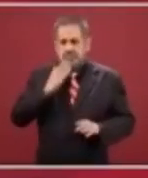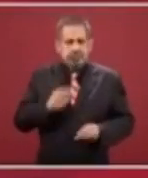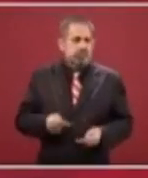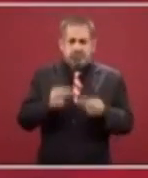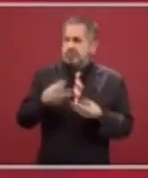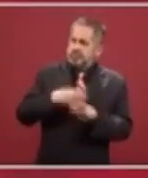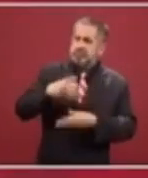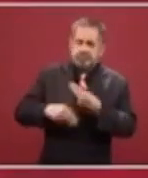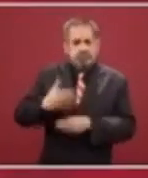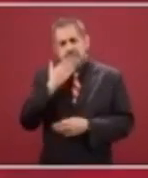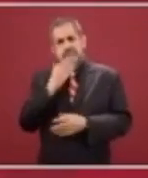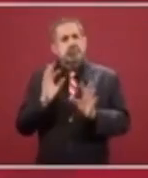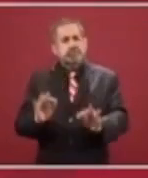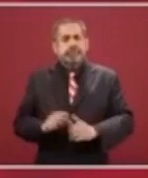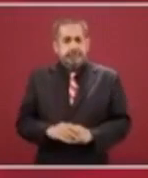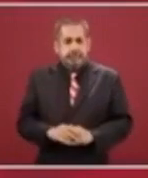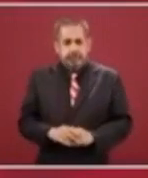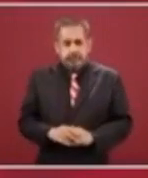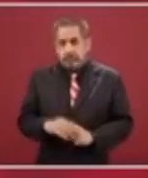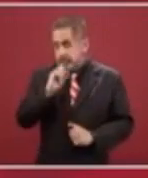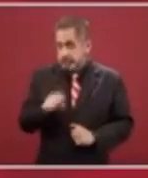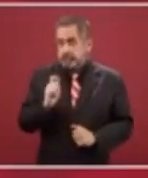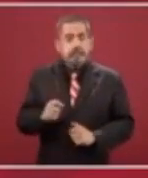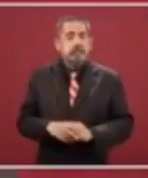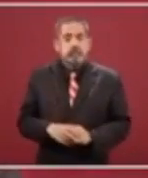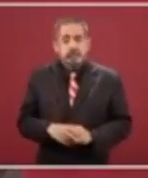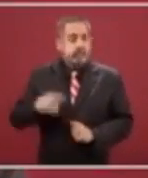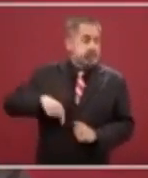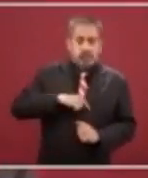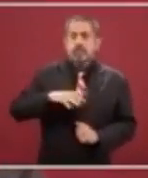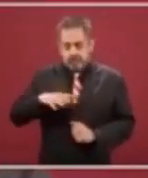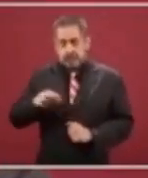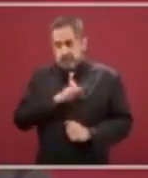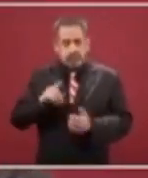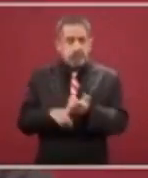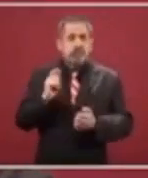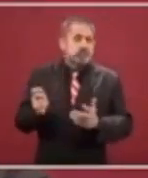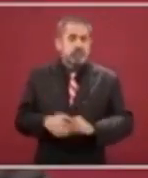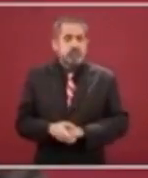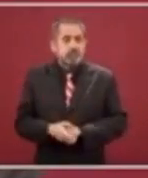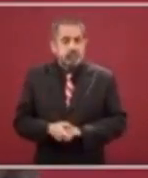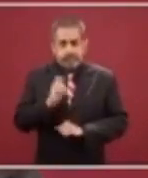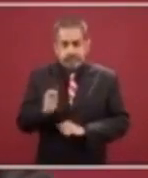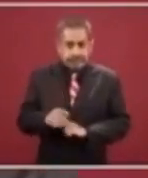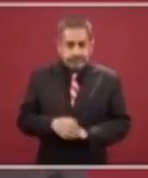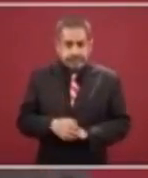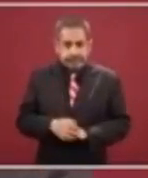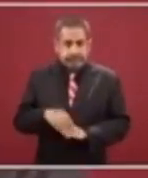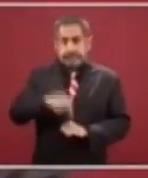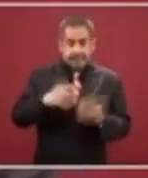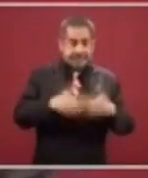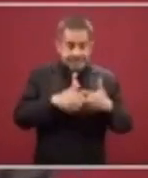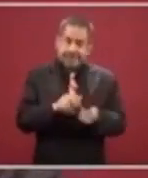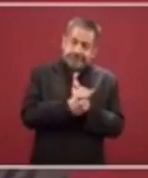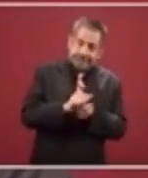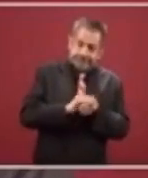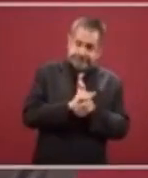negocio. Además, ahora tenemos la posibilidad de refinar más